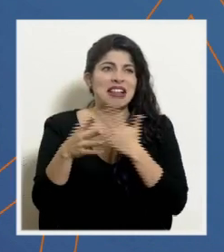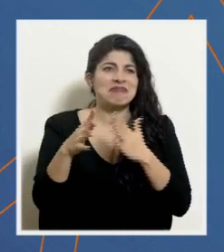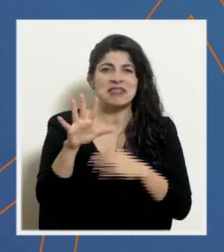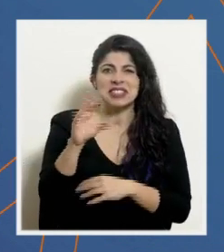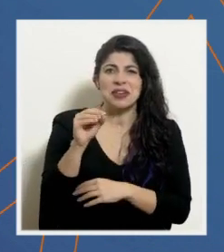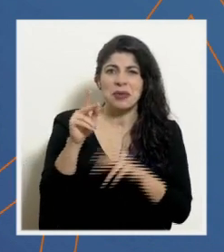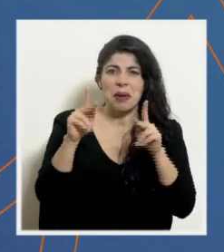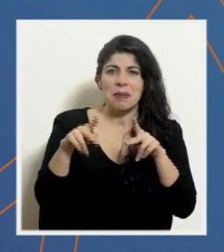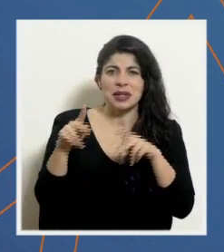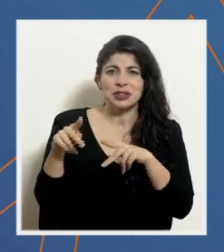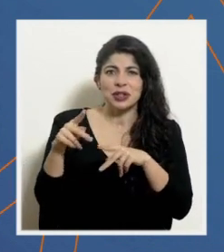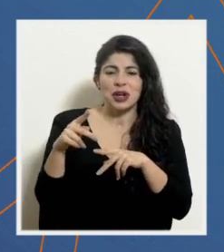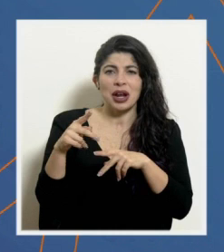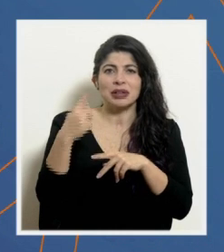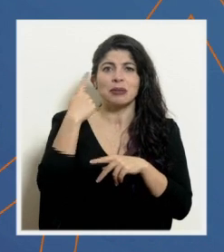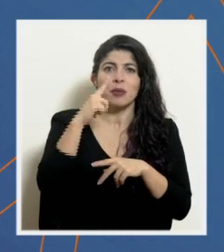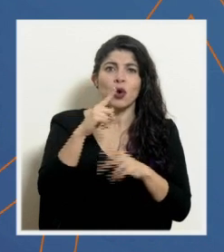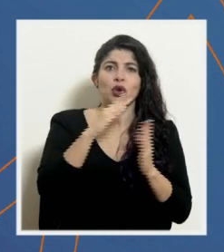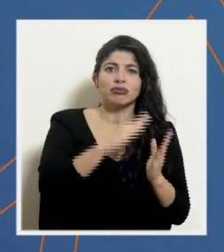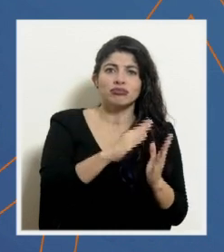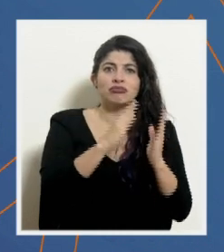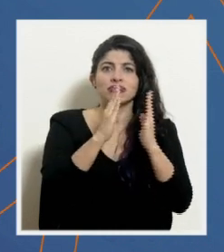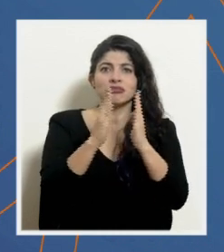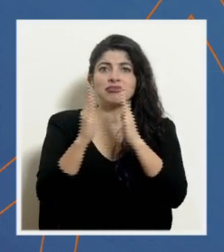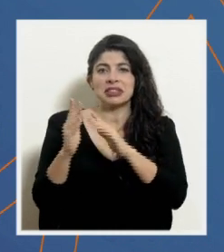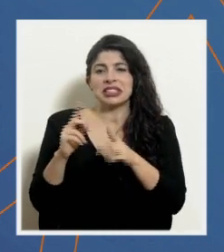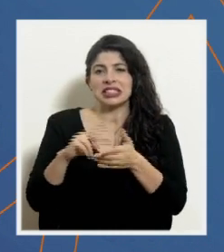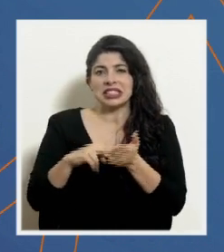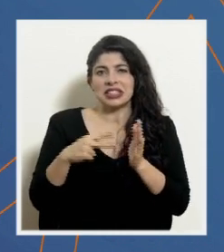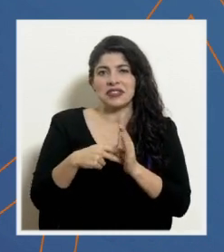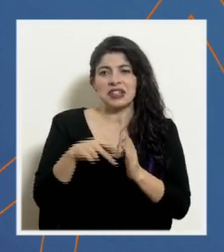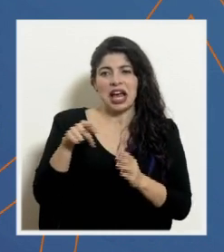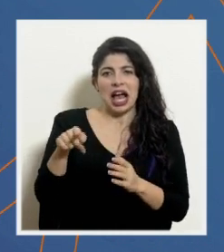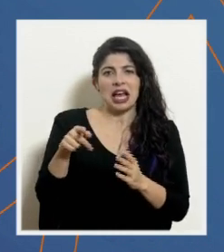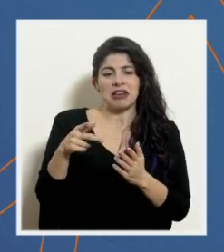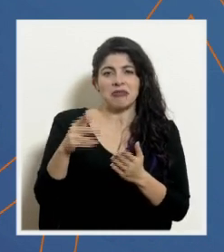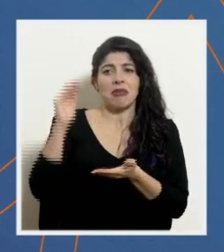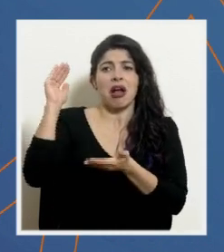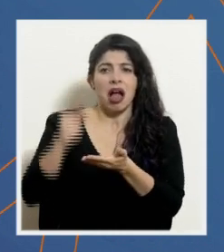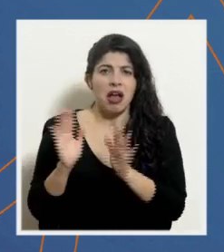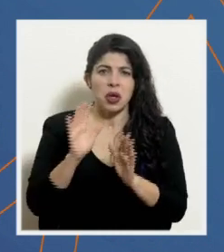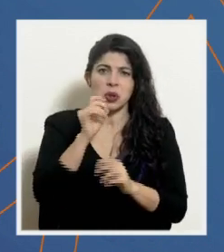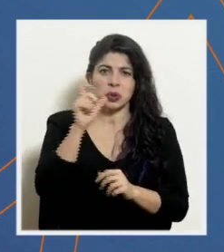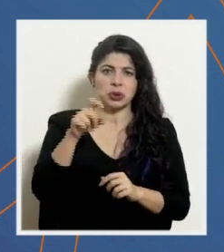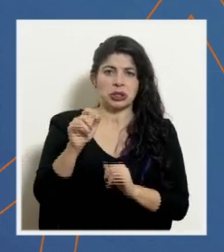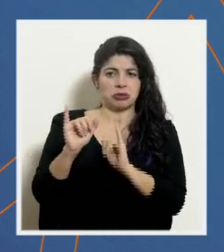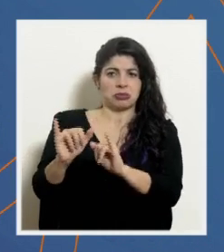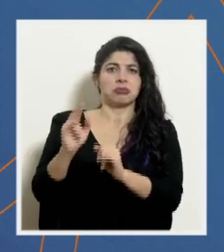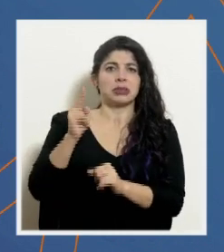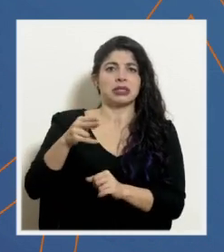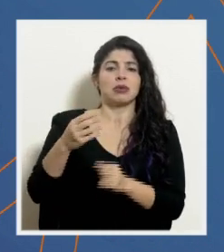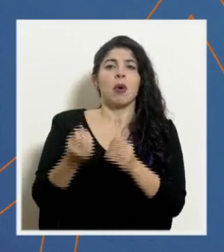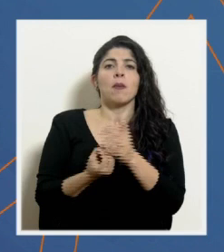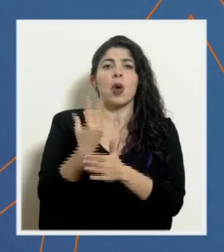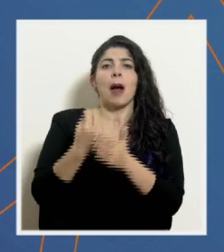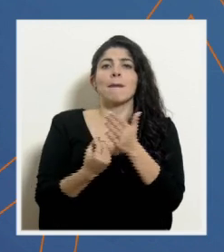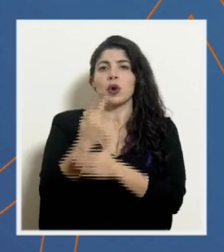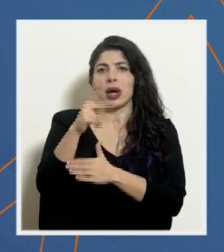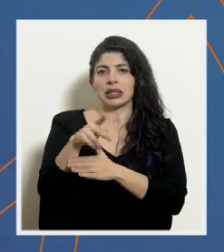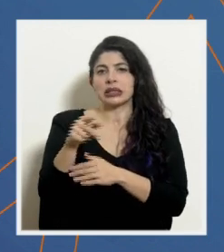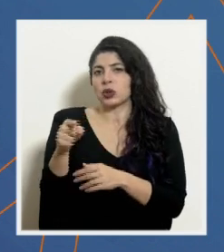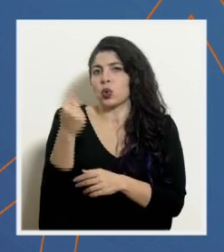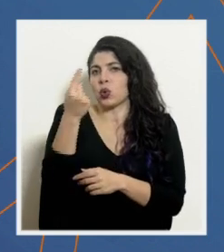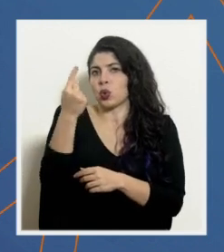50 personas por turno, de modo tal que no se va a reducir el aforo del Parque Nacional Volcán Poás. Es la única